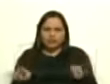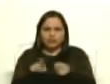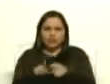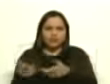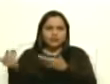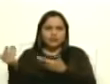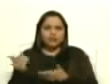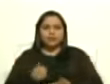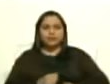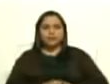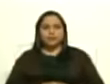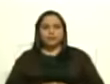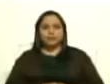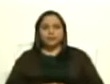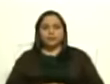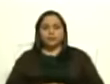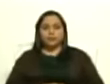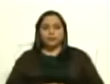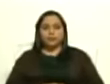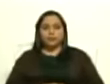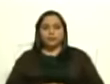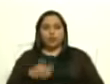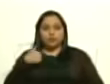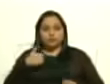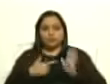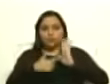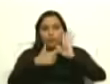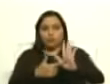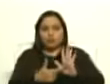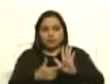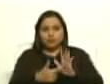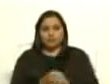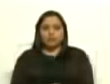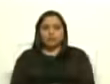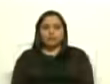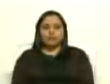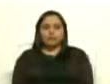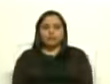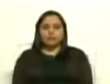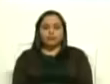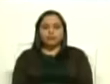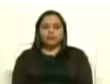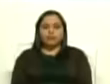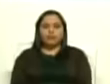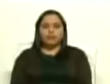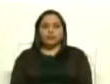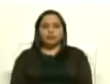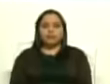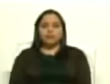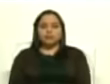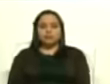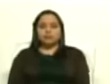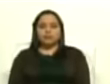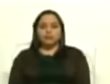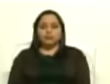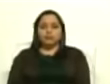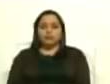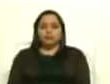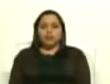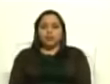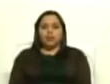Venezuela. En esta lámina que yo estoy mostrando, ustedes verán cómo fue el periodo Bush en imposición de sanciones al